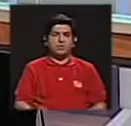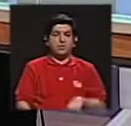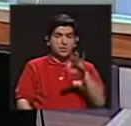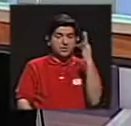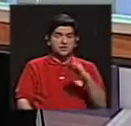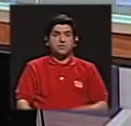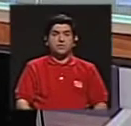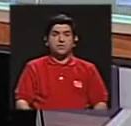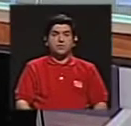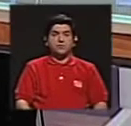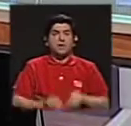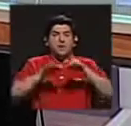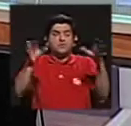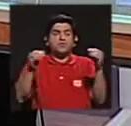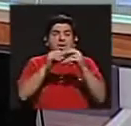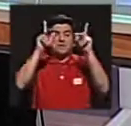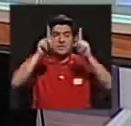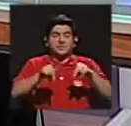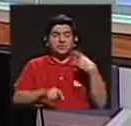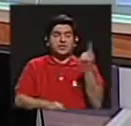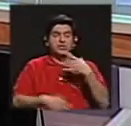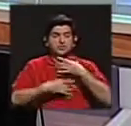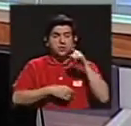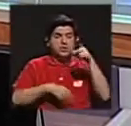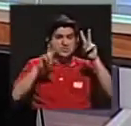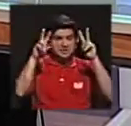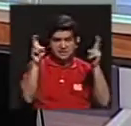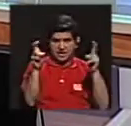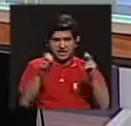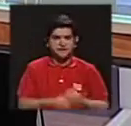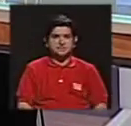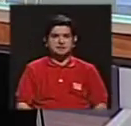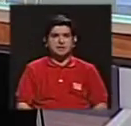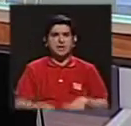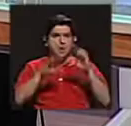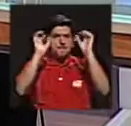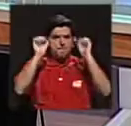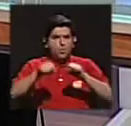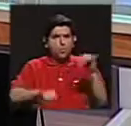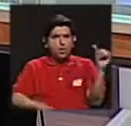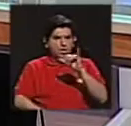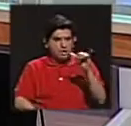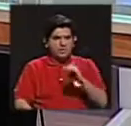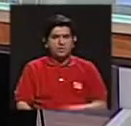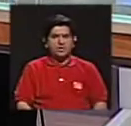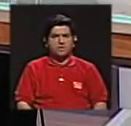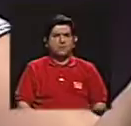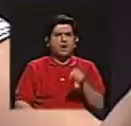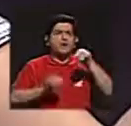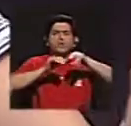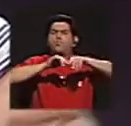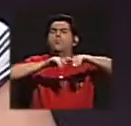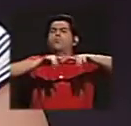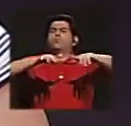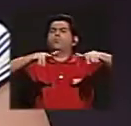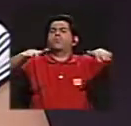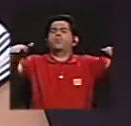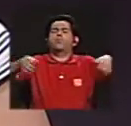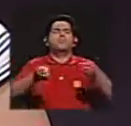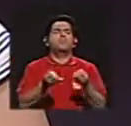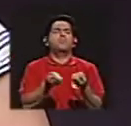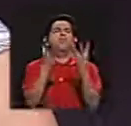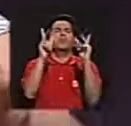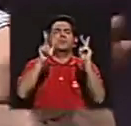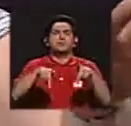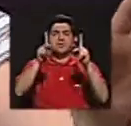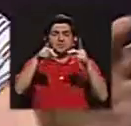más allá de la persona que tenía el interés por ese tema, y va y se difunde a una gran cantidad